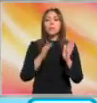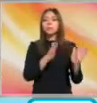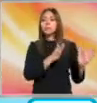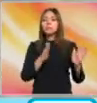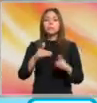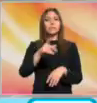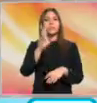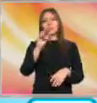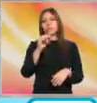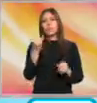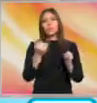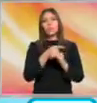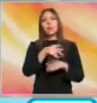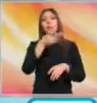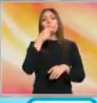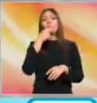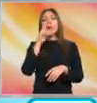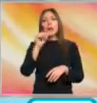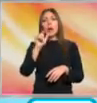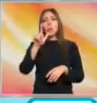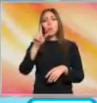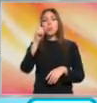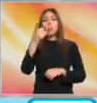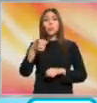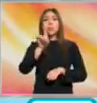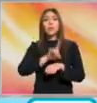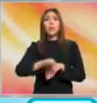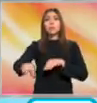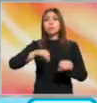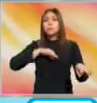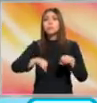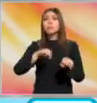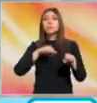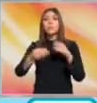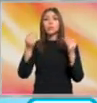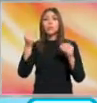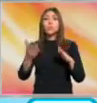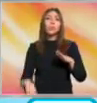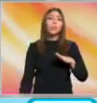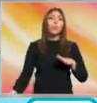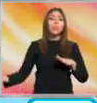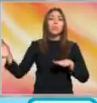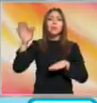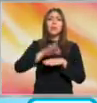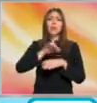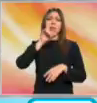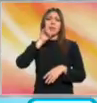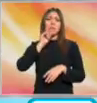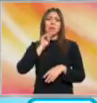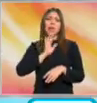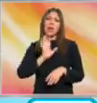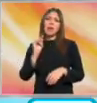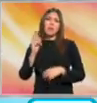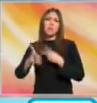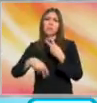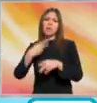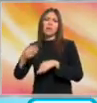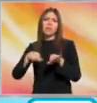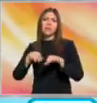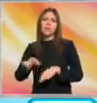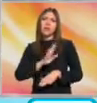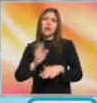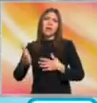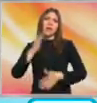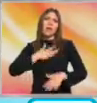Raúl trabaja mucho un día y pues al otro día no trabaja porque está cansado de haber trabajado 10, 12 días el día